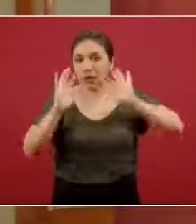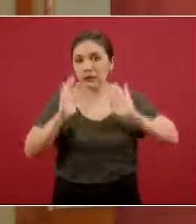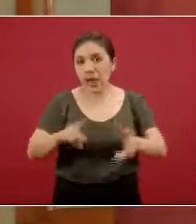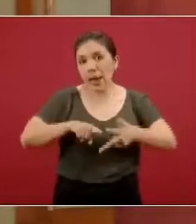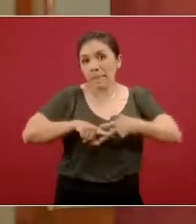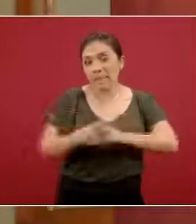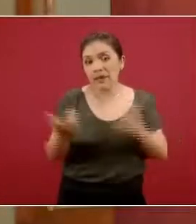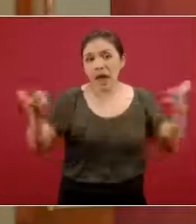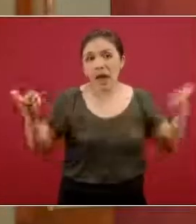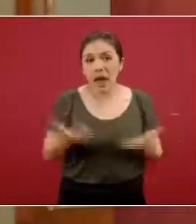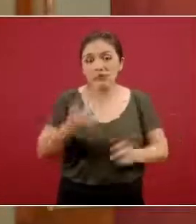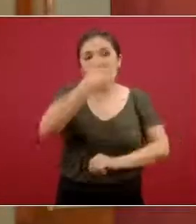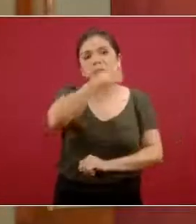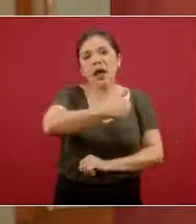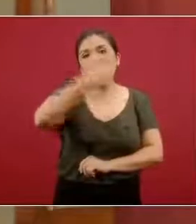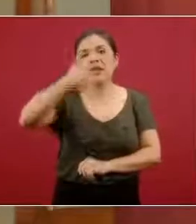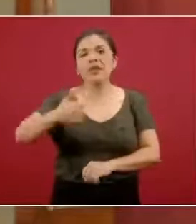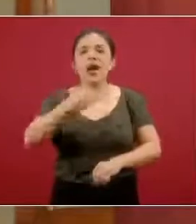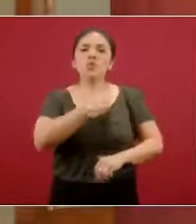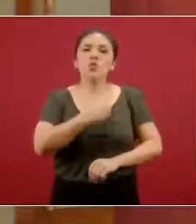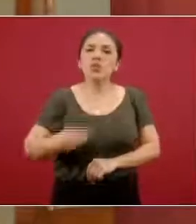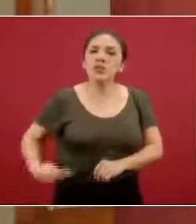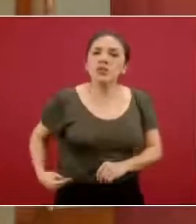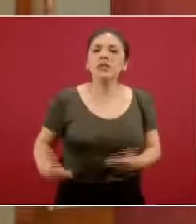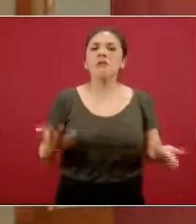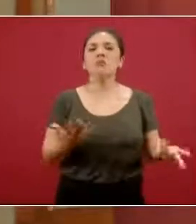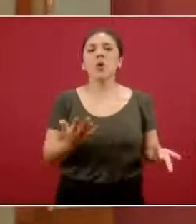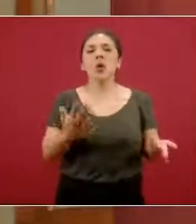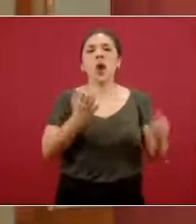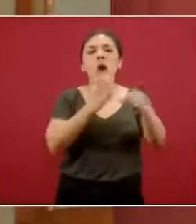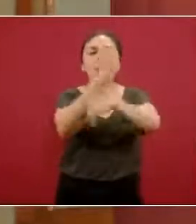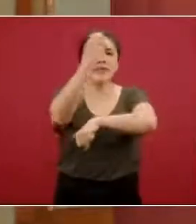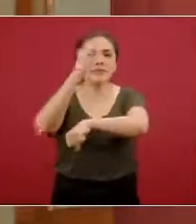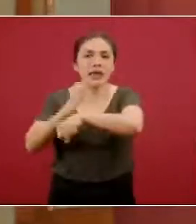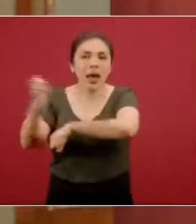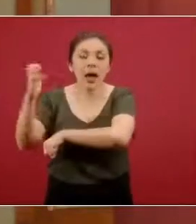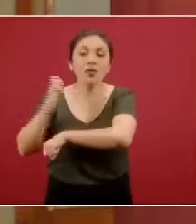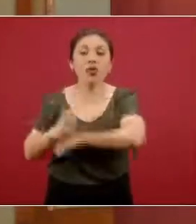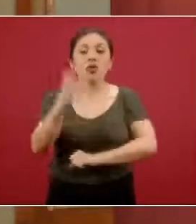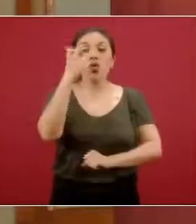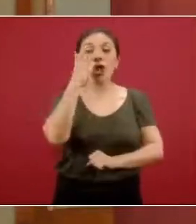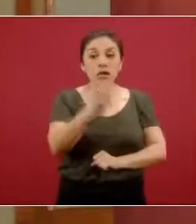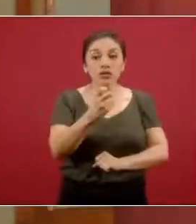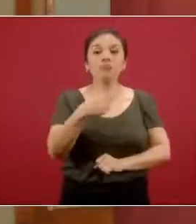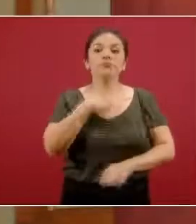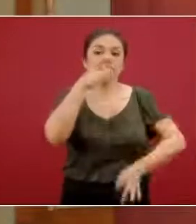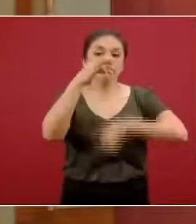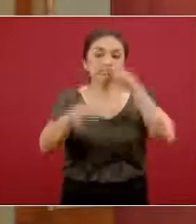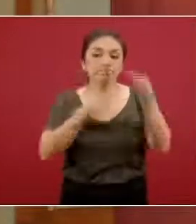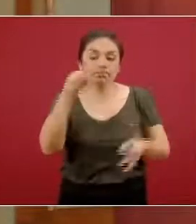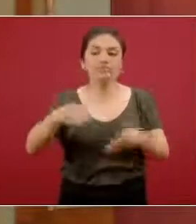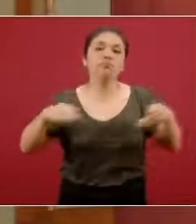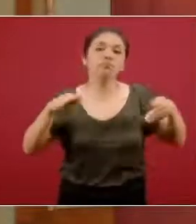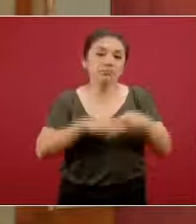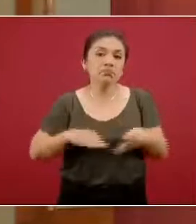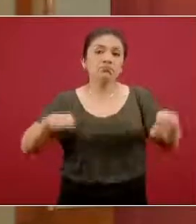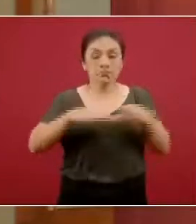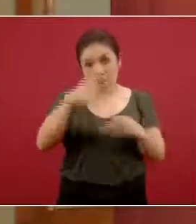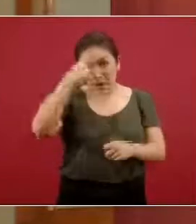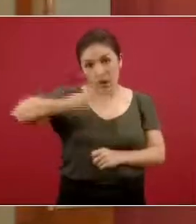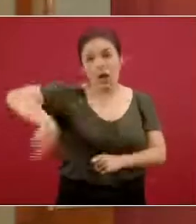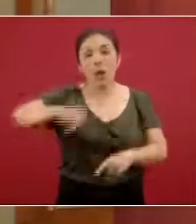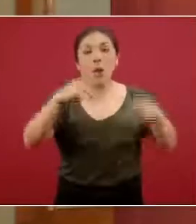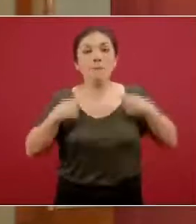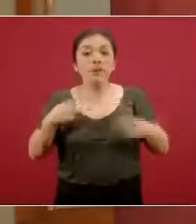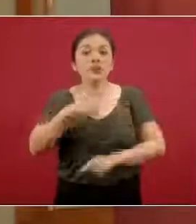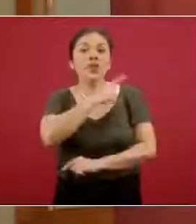práctica cada uno de los municipios, cada una de las entidades federativas, y de ahí el llamado constante que hacemos a la población de